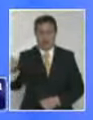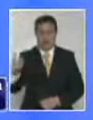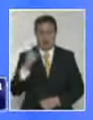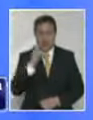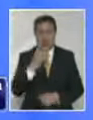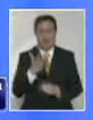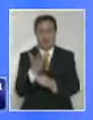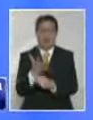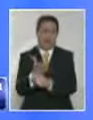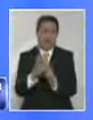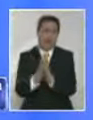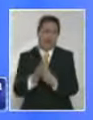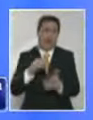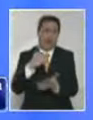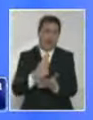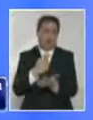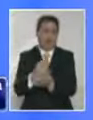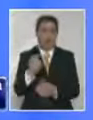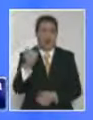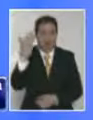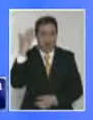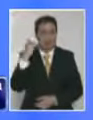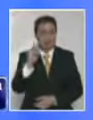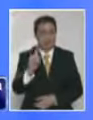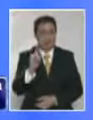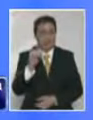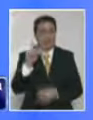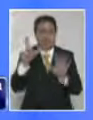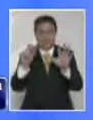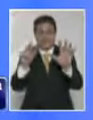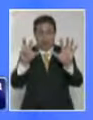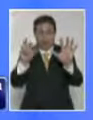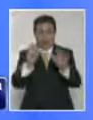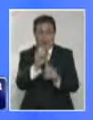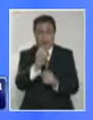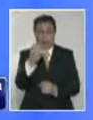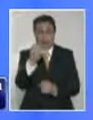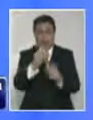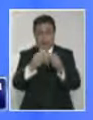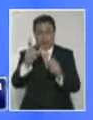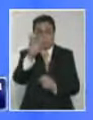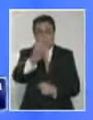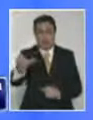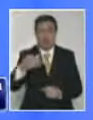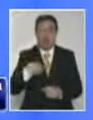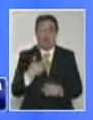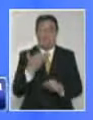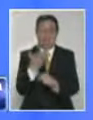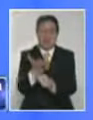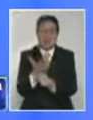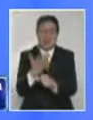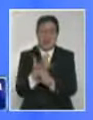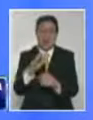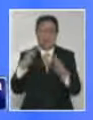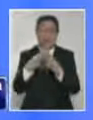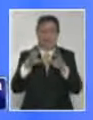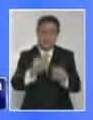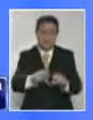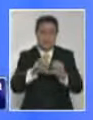recuerdo, por lo menos, era joven, pero el 70-80% de la gente pedía a grito, porque había una situación de tal tensión en el país